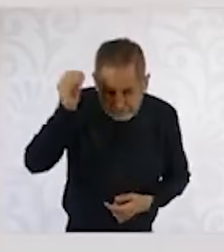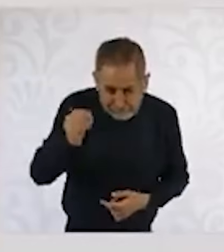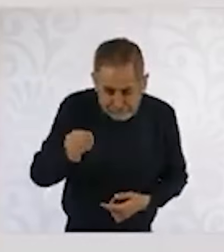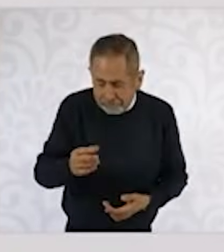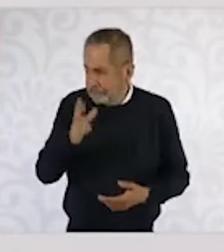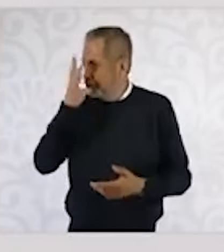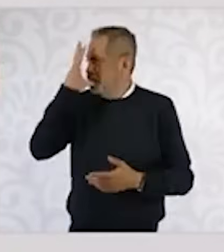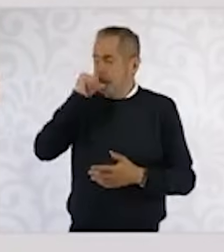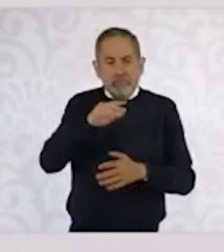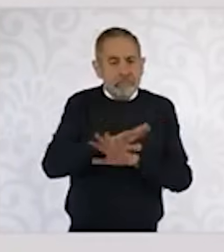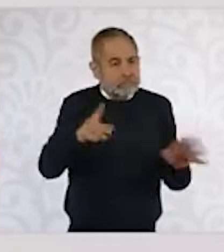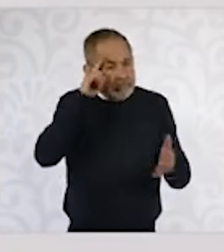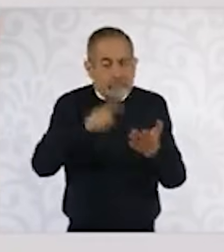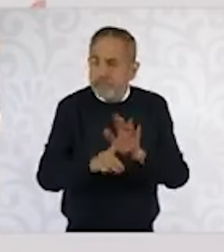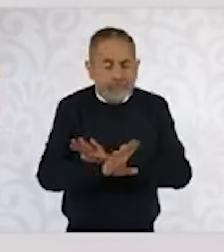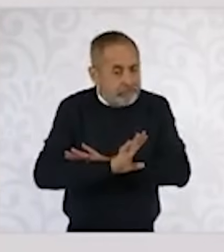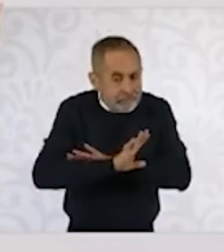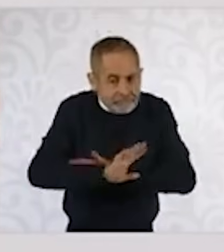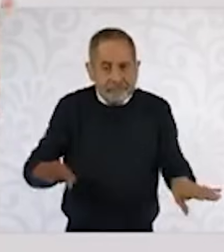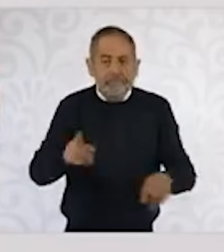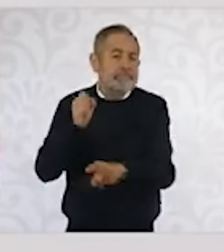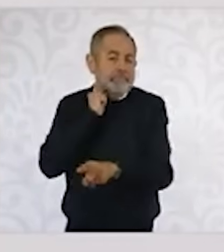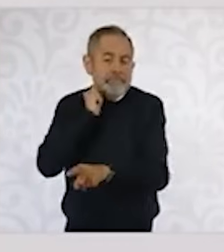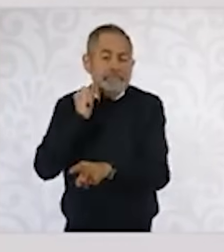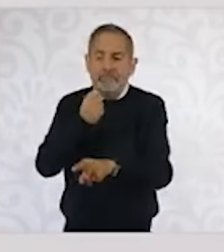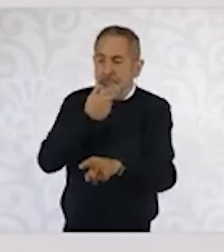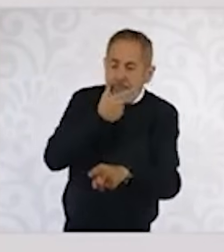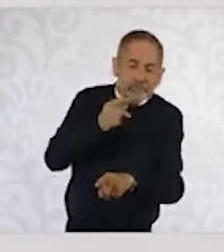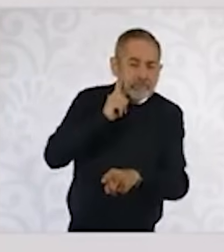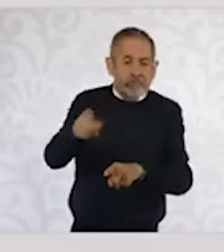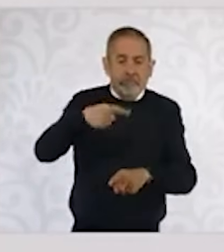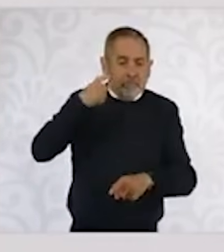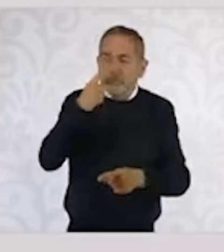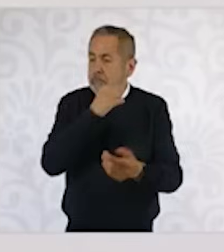No pueden creer que no, que los senadores y senadoras puedan tomar una decisión.